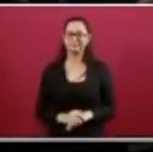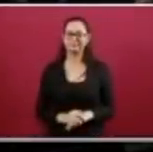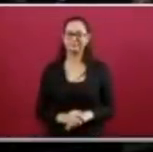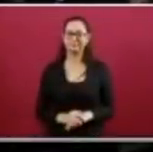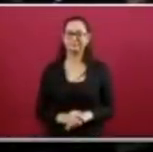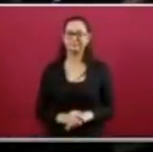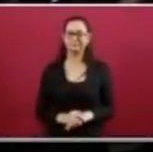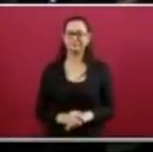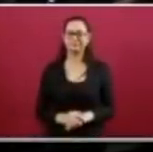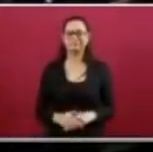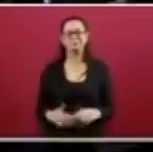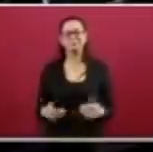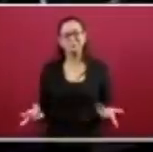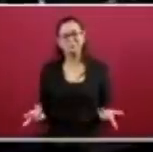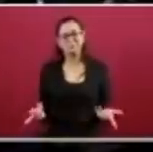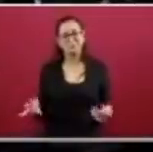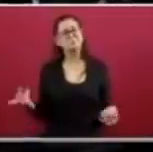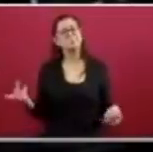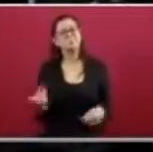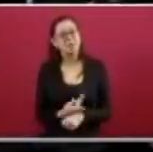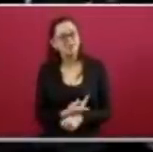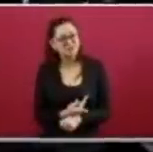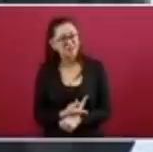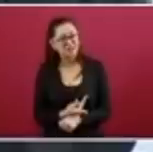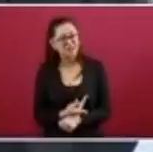¿Qué ha sucedido? Bueno,